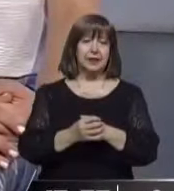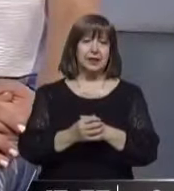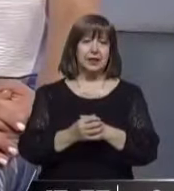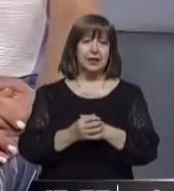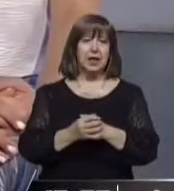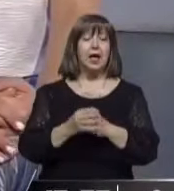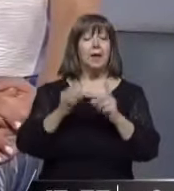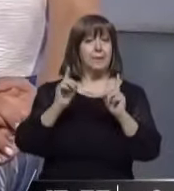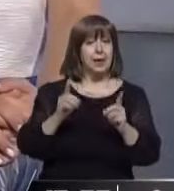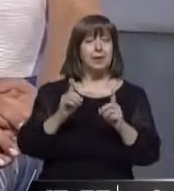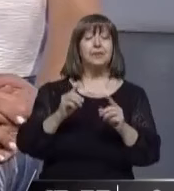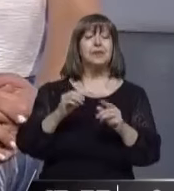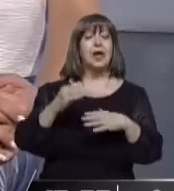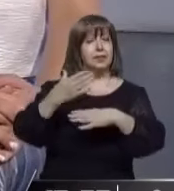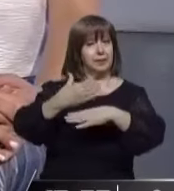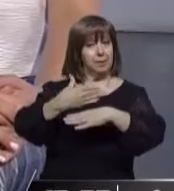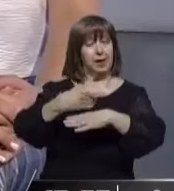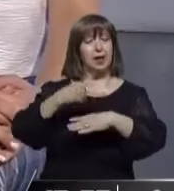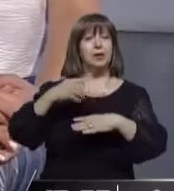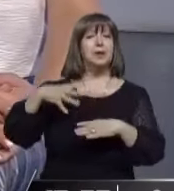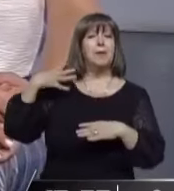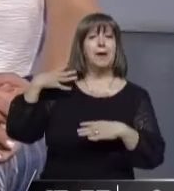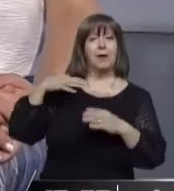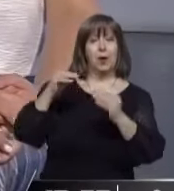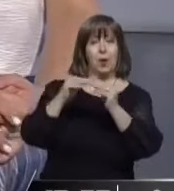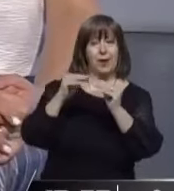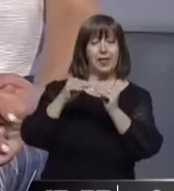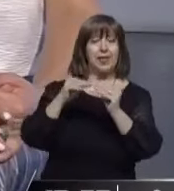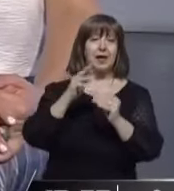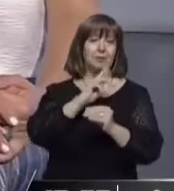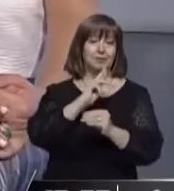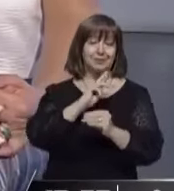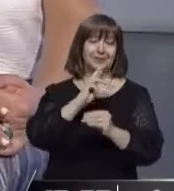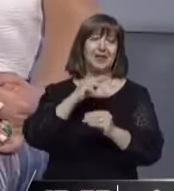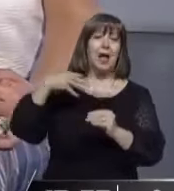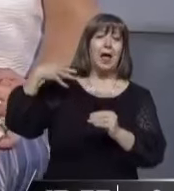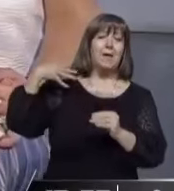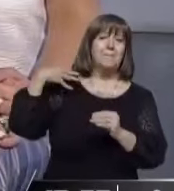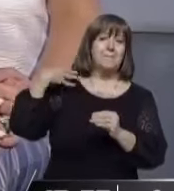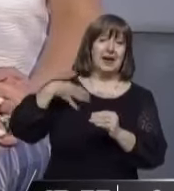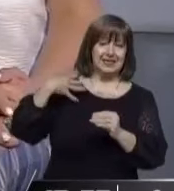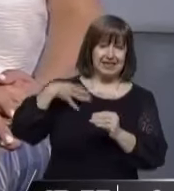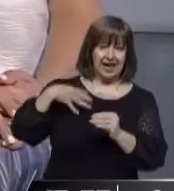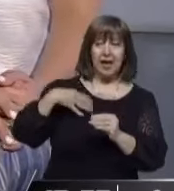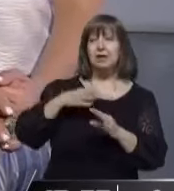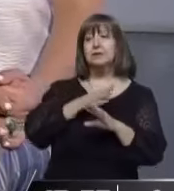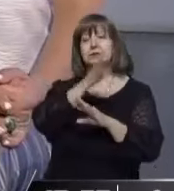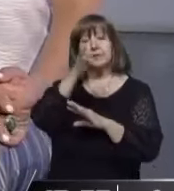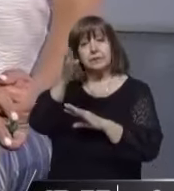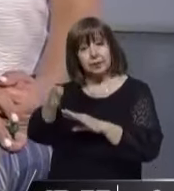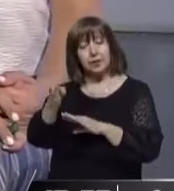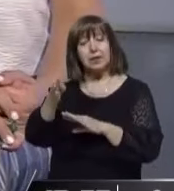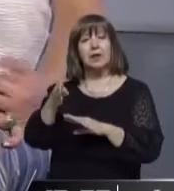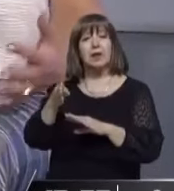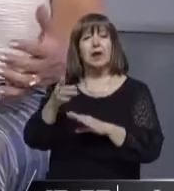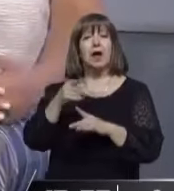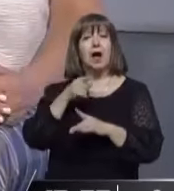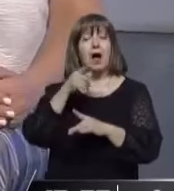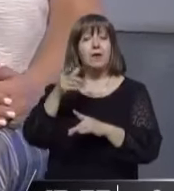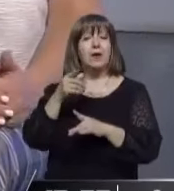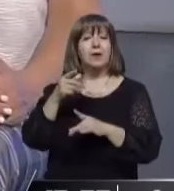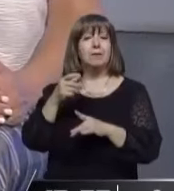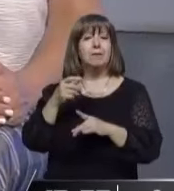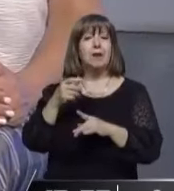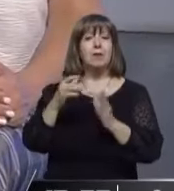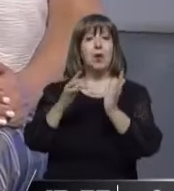Estuvimos en Tupungato bien temprano con Marcela Navarro. Ustedes saben que allí está el Cristo Rey, también muy concurrido, y vamos a